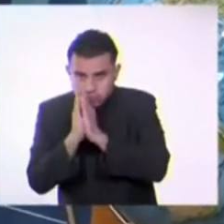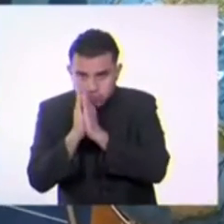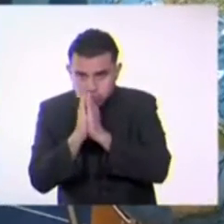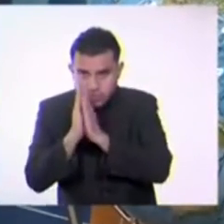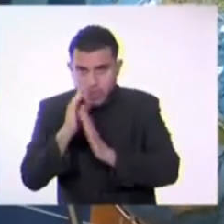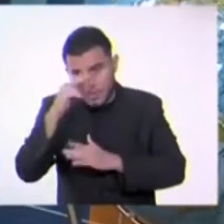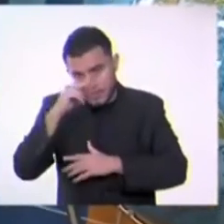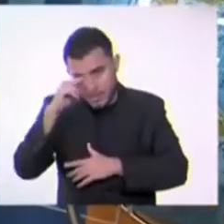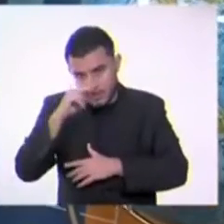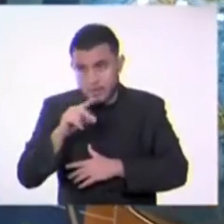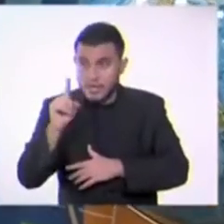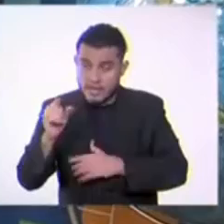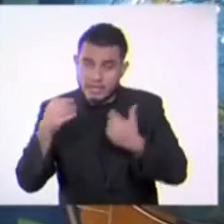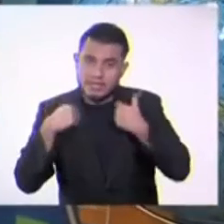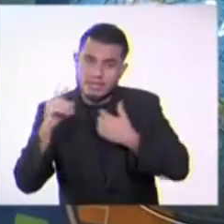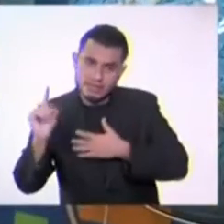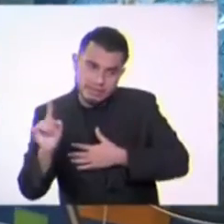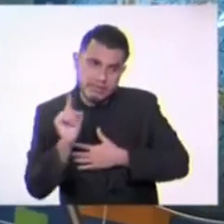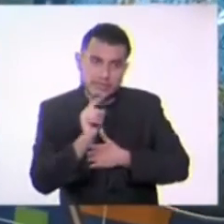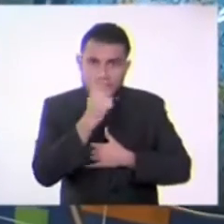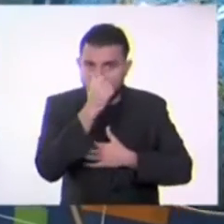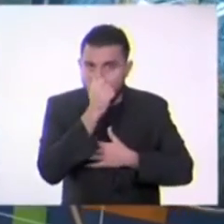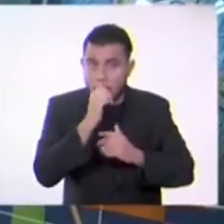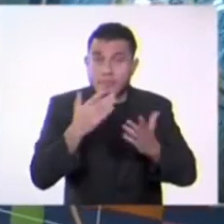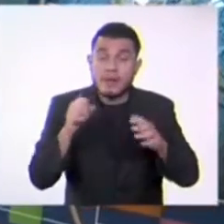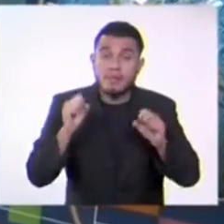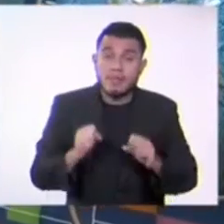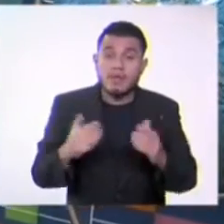tenía que volver para poder conformar